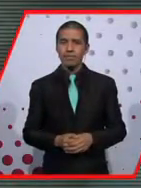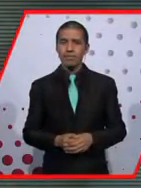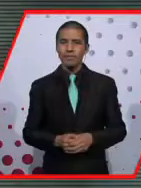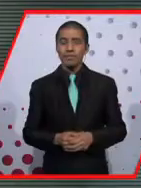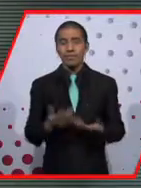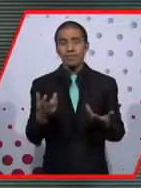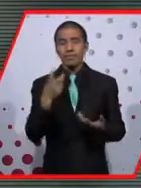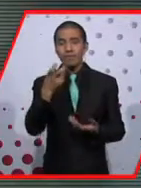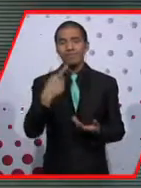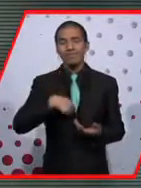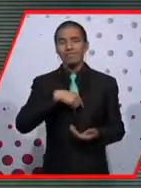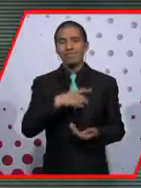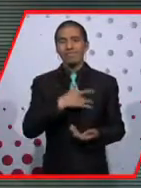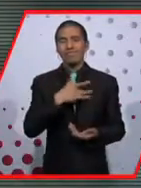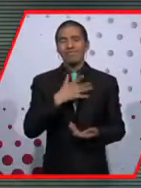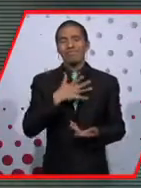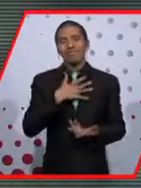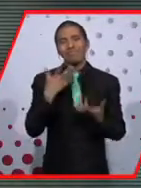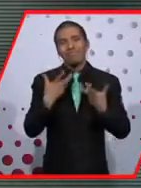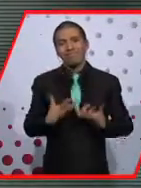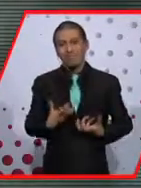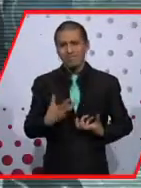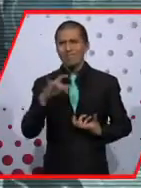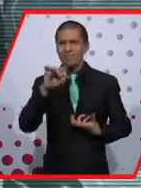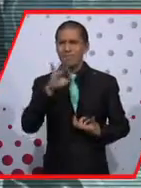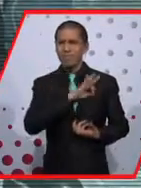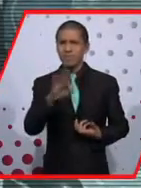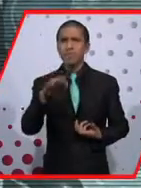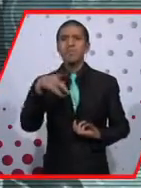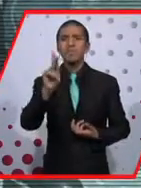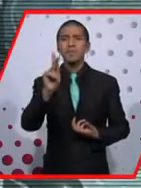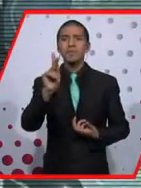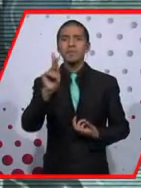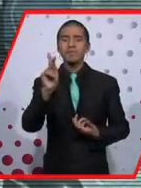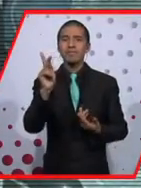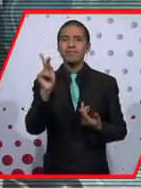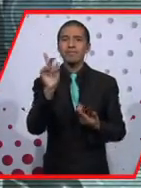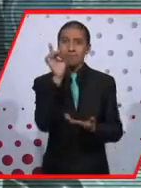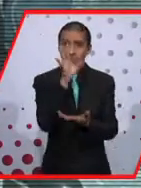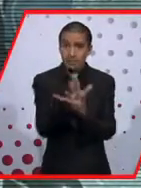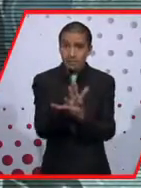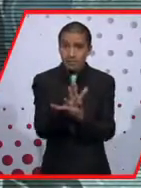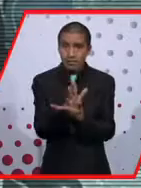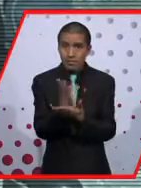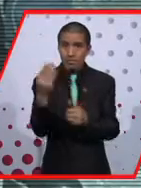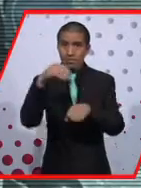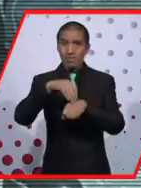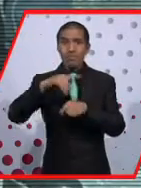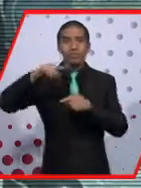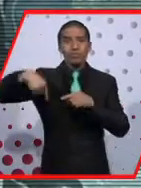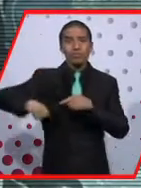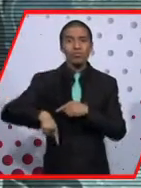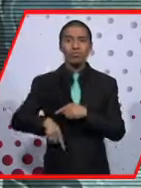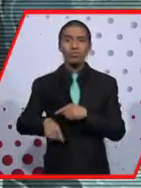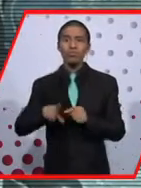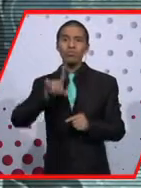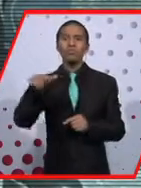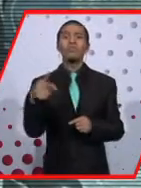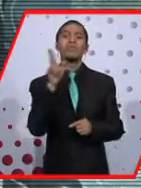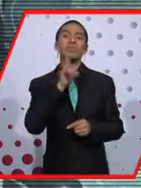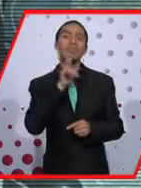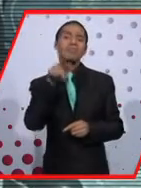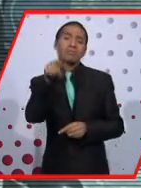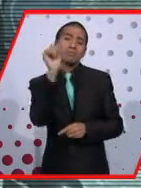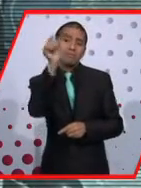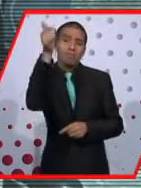Pues entonces eso nos baja la moral. Nos dijo, sí se la vamos a hacer, pero nada más le vamos a ponerle el catete y después a ver cómo se